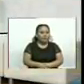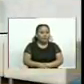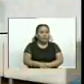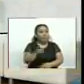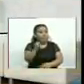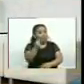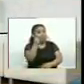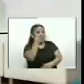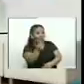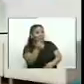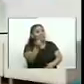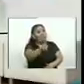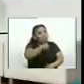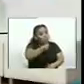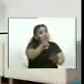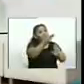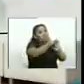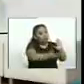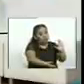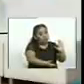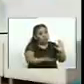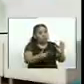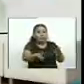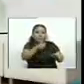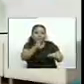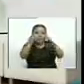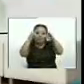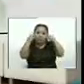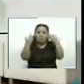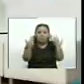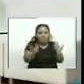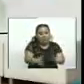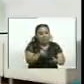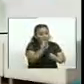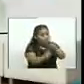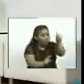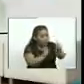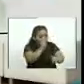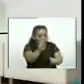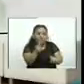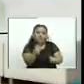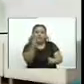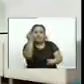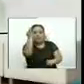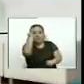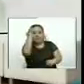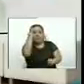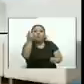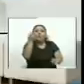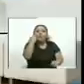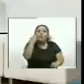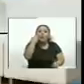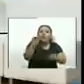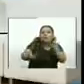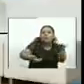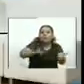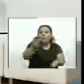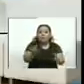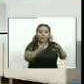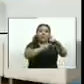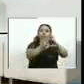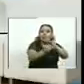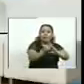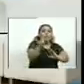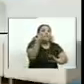Tomen en cuenta esos datos. Ya les decíamos, Noticiero Hechos ha investigado y ha descubierto que es en redes sociales donde se está comercializando